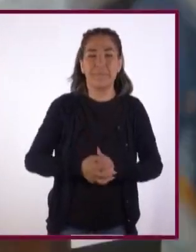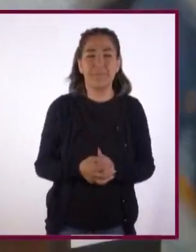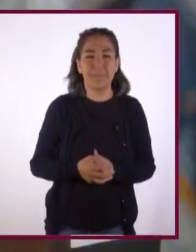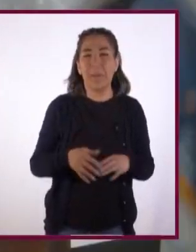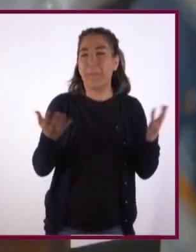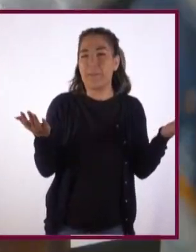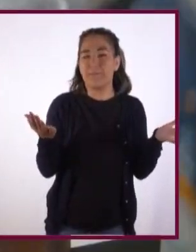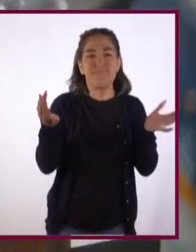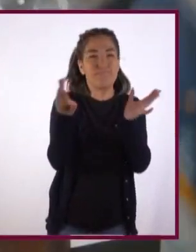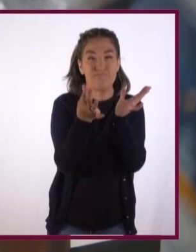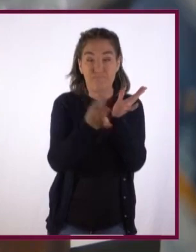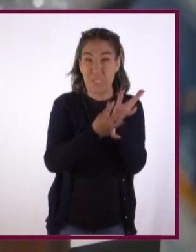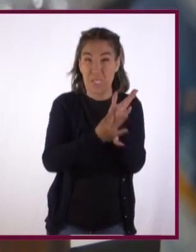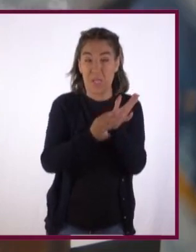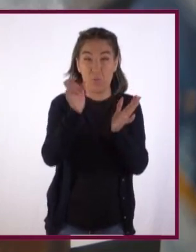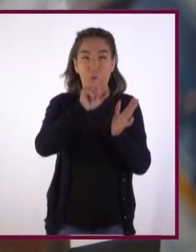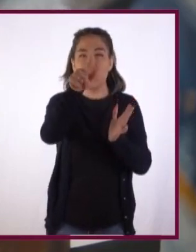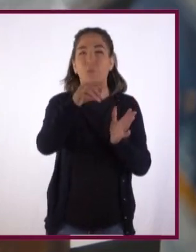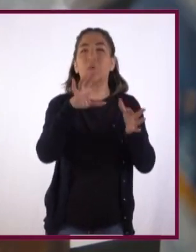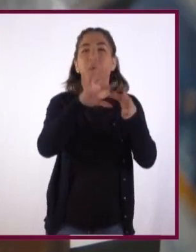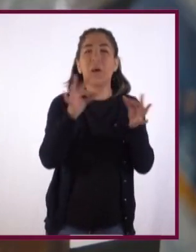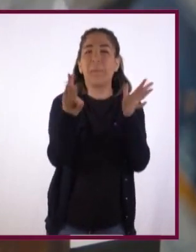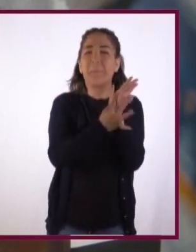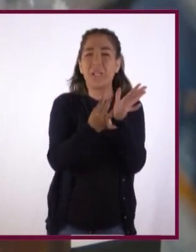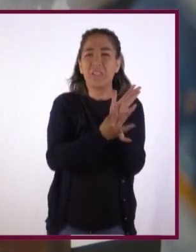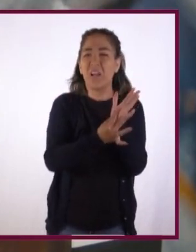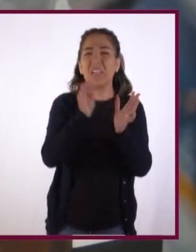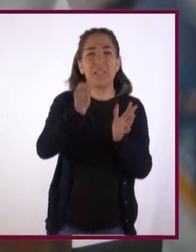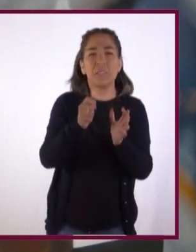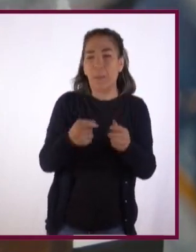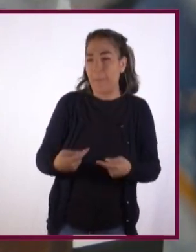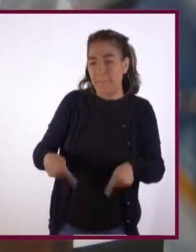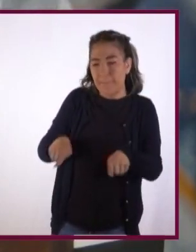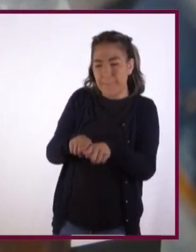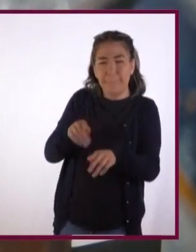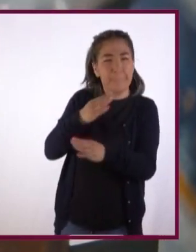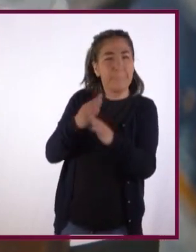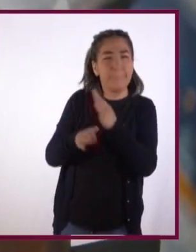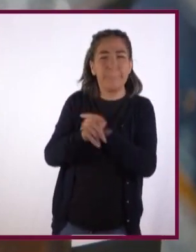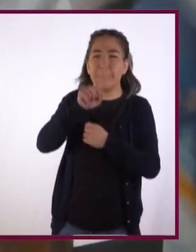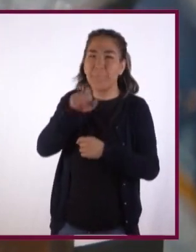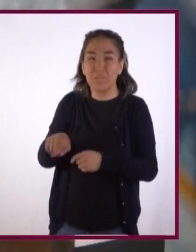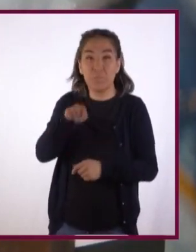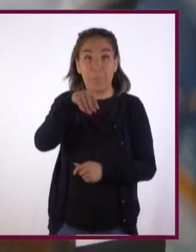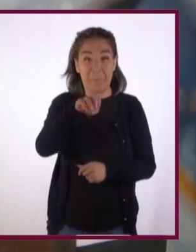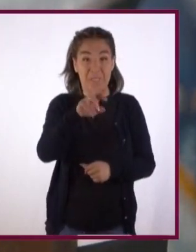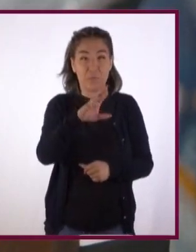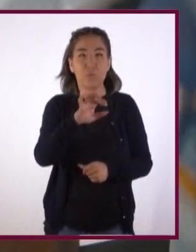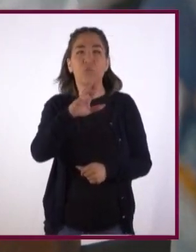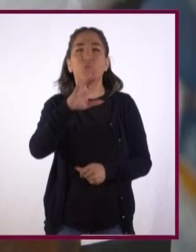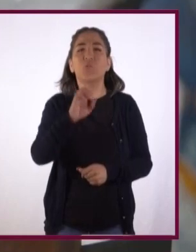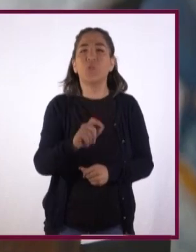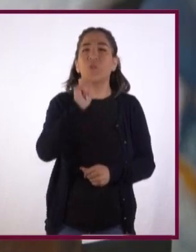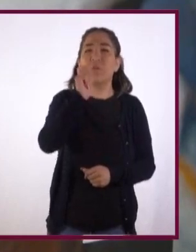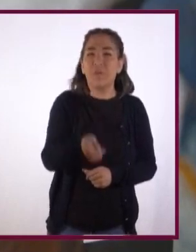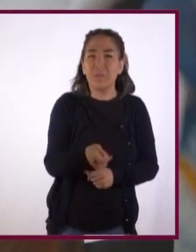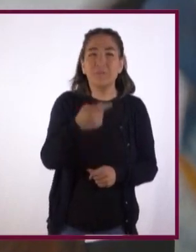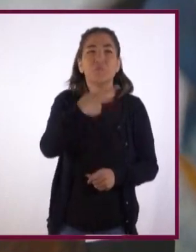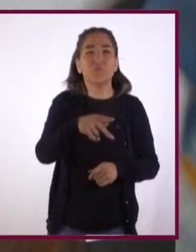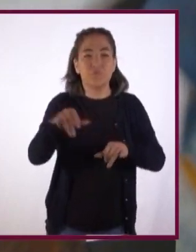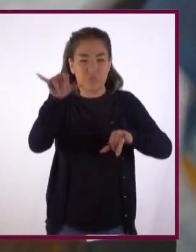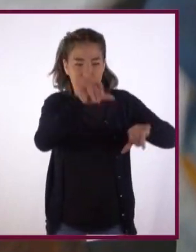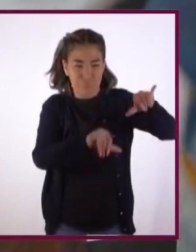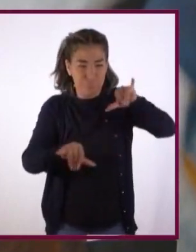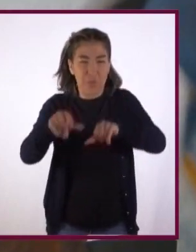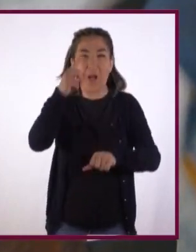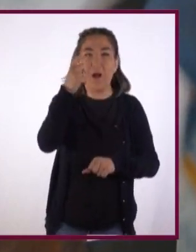todos. Metales, cuando uno habla de metales, uno piensa en un sólido, pero si pensamos en mercurio, nosotros pensamos en el mercurio como